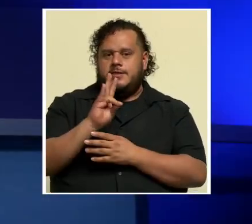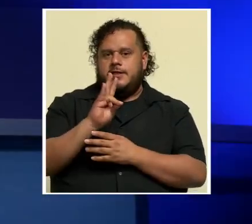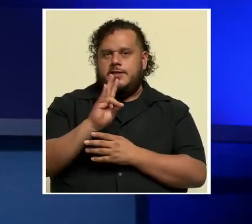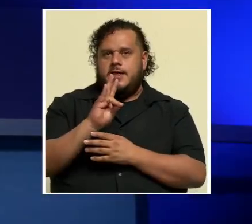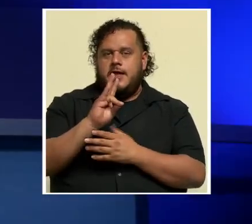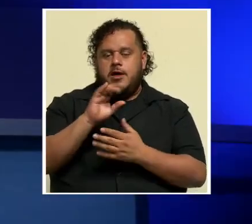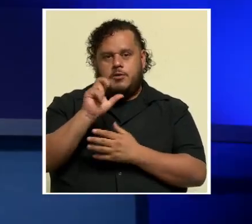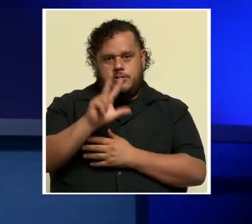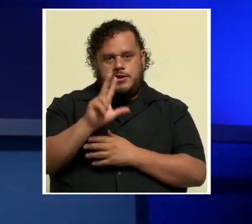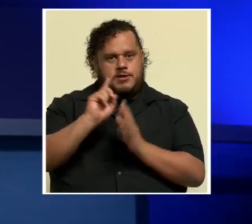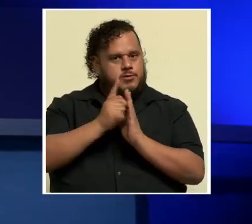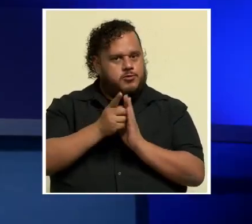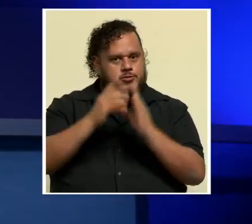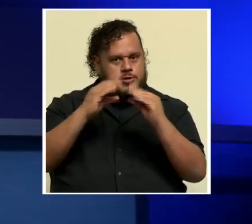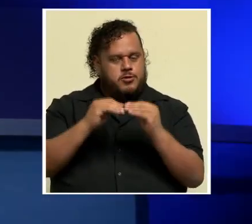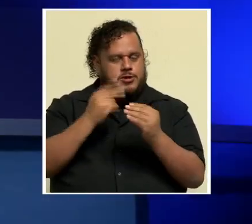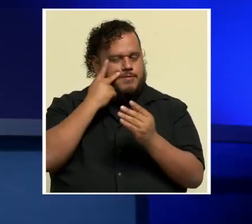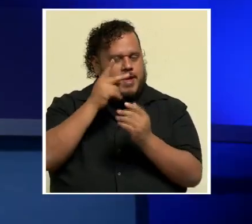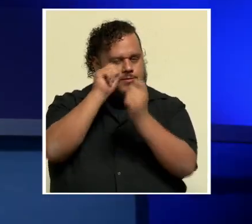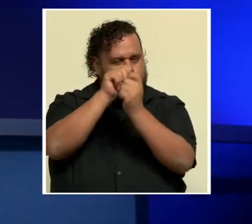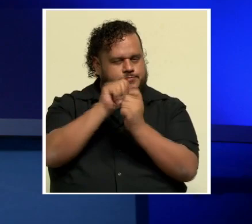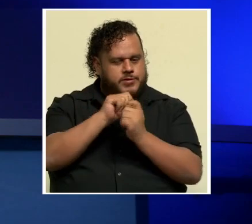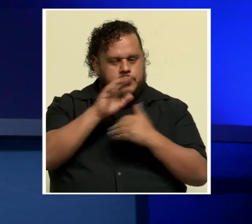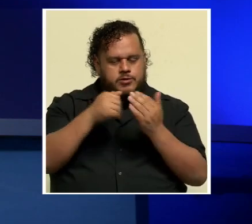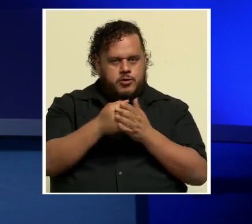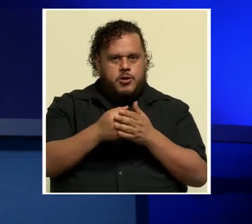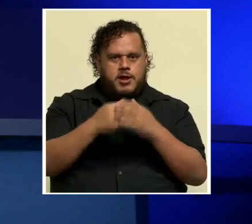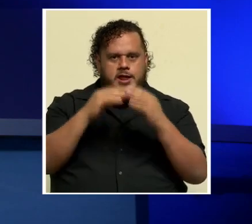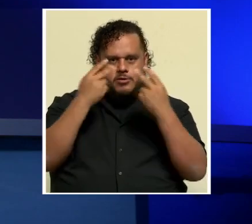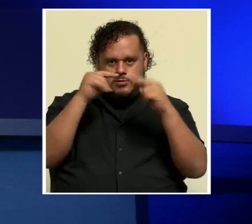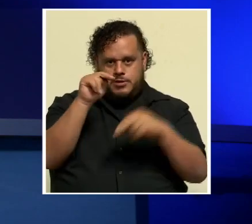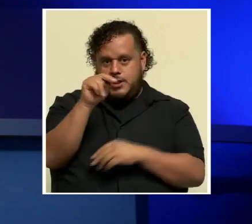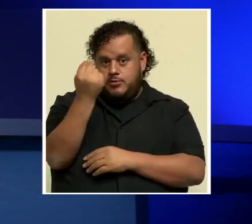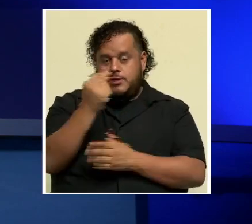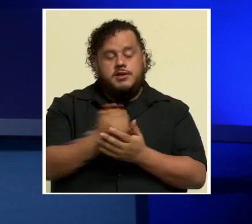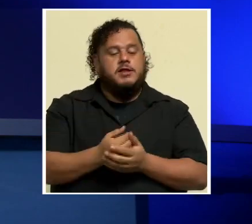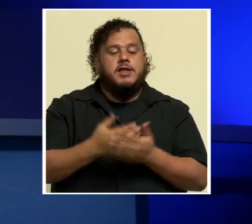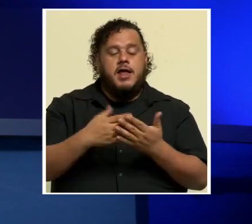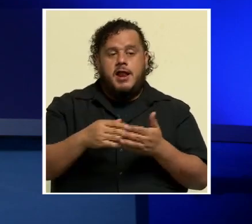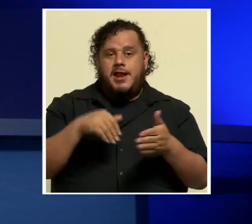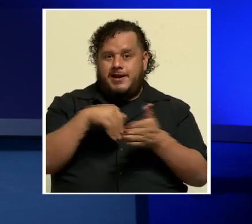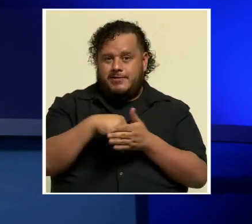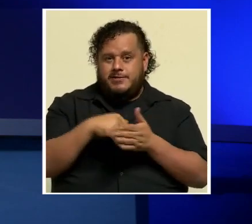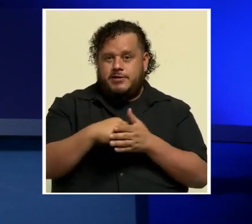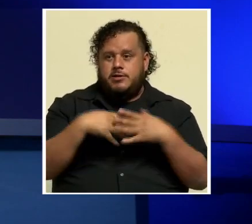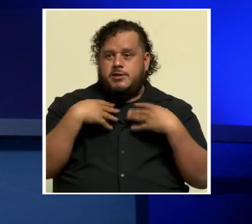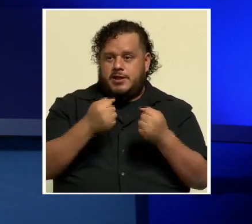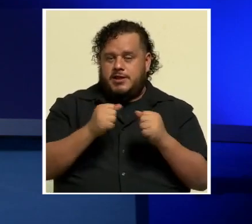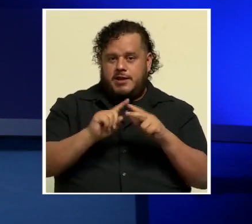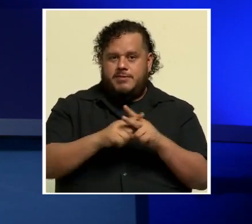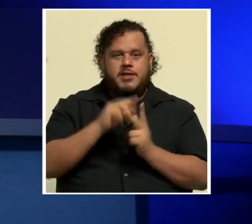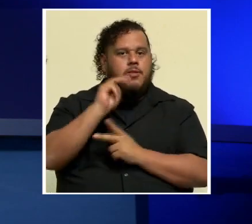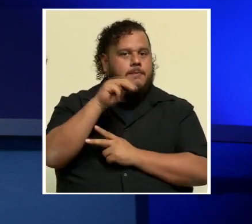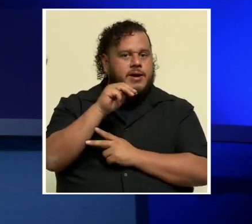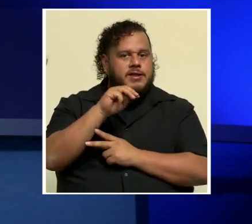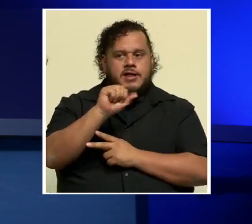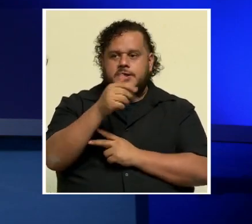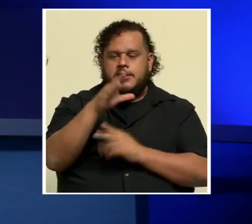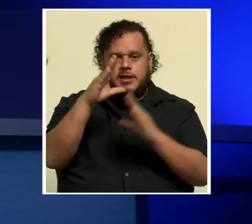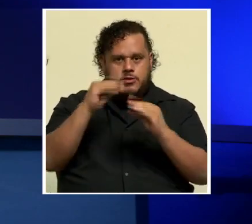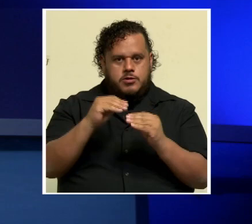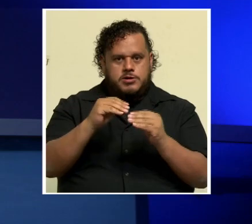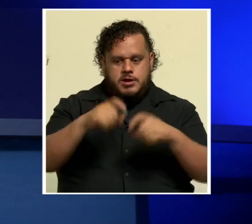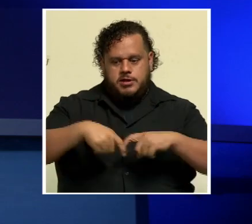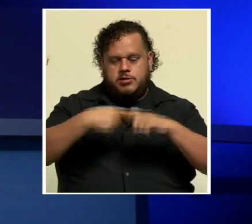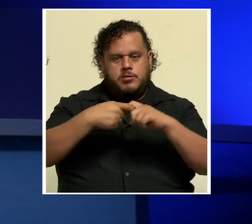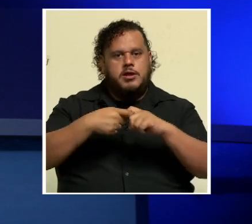7:02 de la noche, vamos al detalle de las noticias. La restricción vehicular sanitaria volverá a partir de este martes a las 10 de la noche y se suspenden los